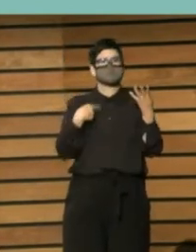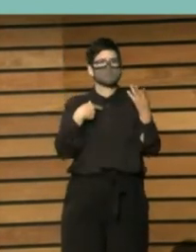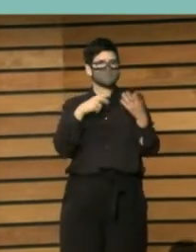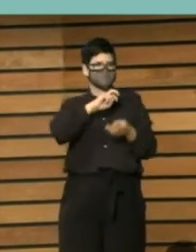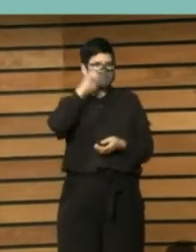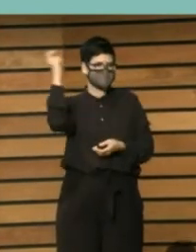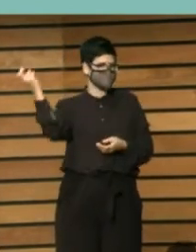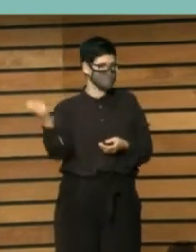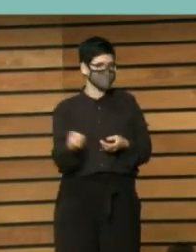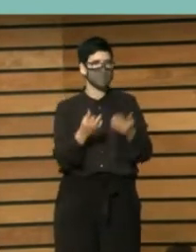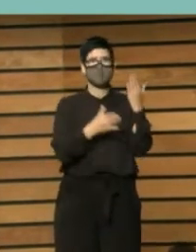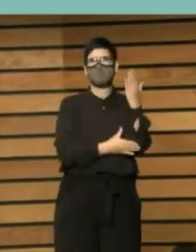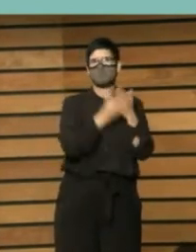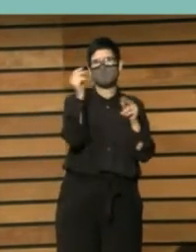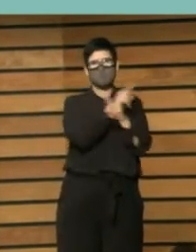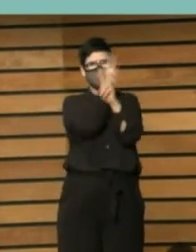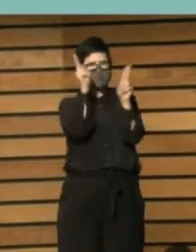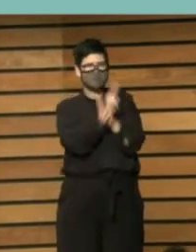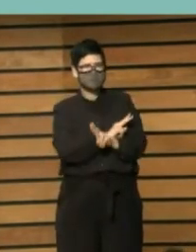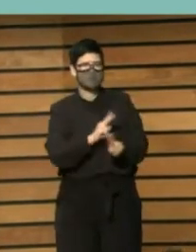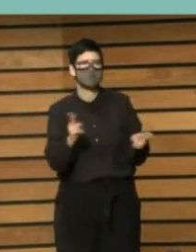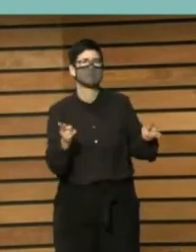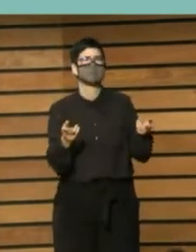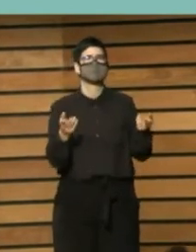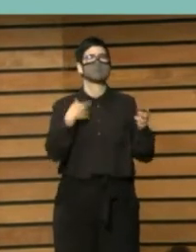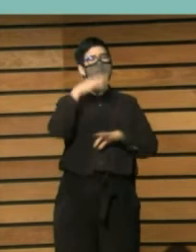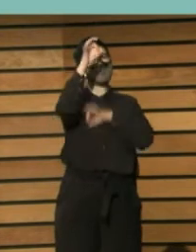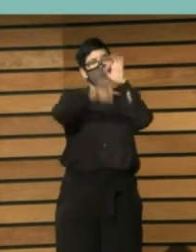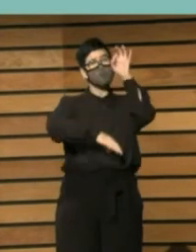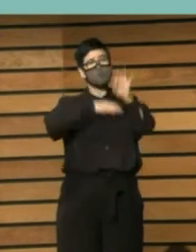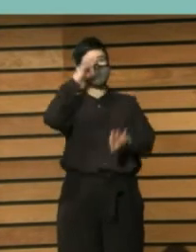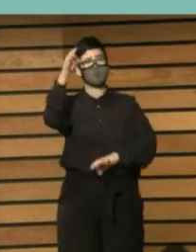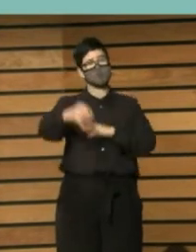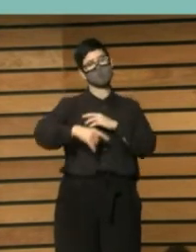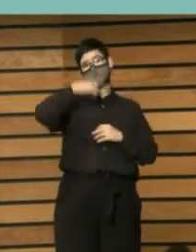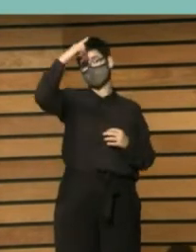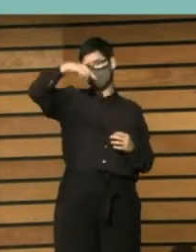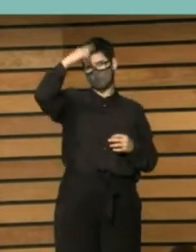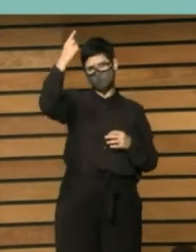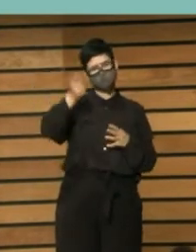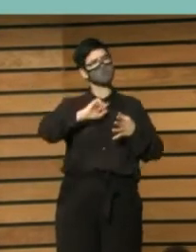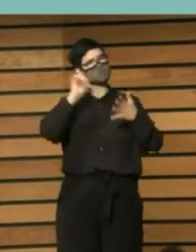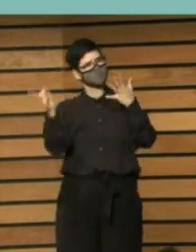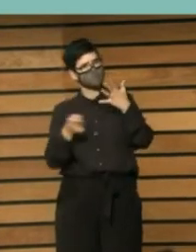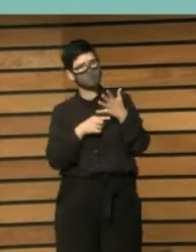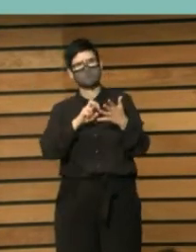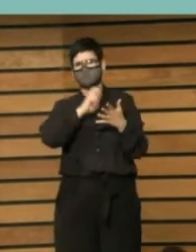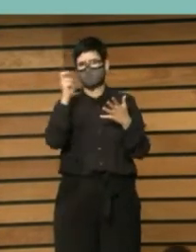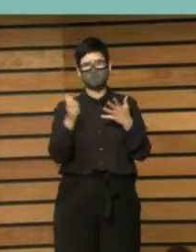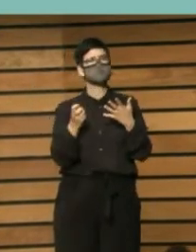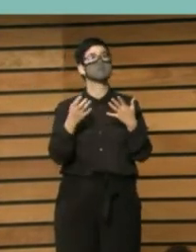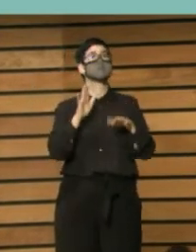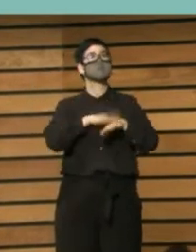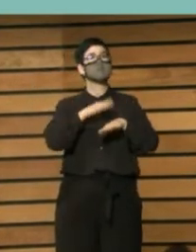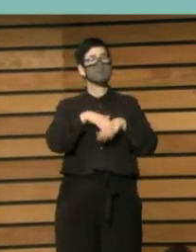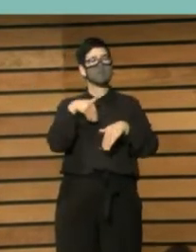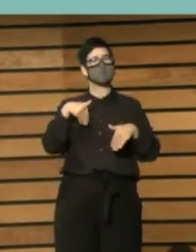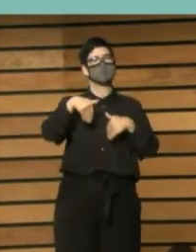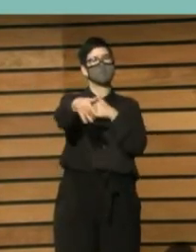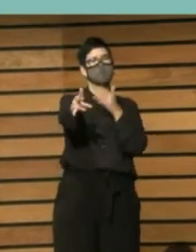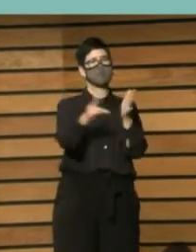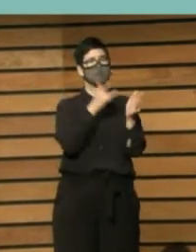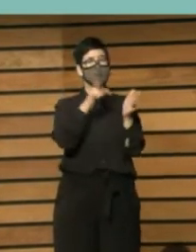la Federación Internacional de Organizaciones de la Cultura, para velar que la próxima agenda, la agenda